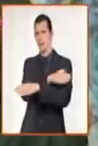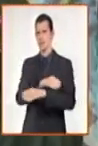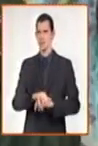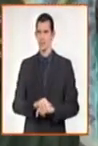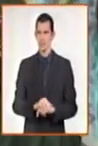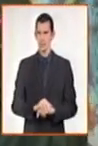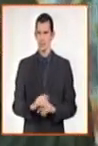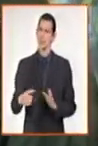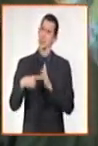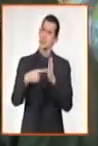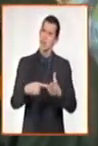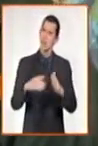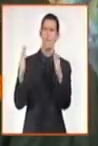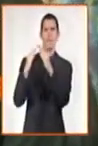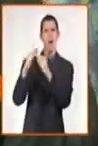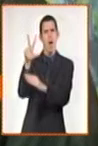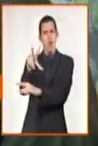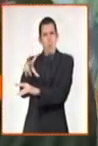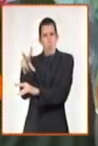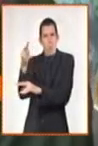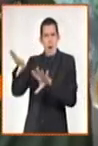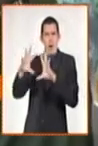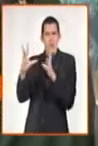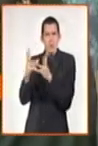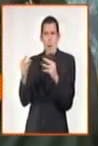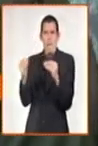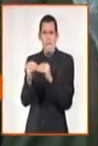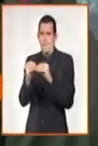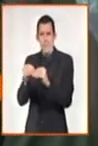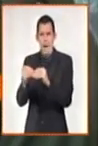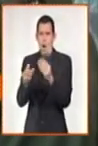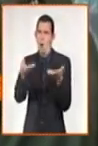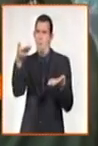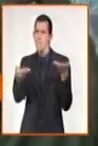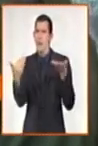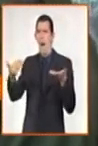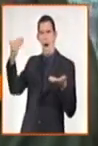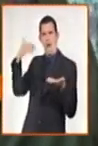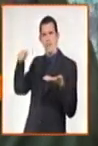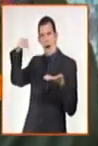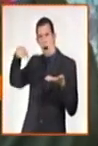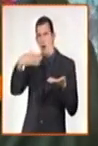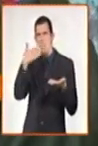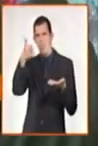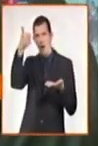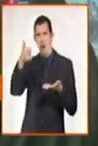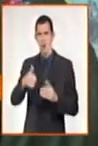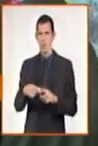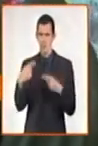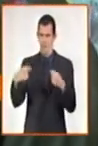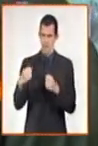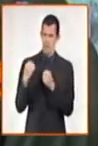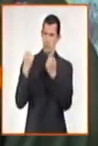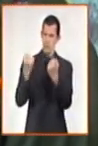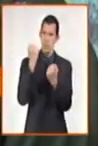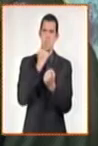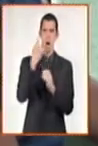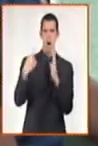recuperar, aquí en Cocodrilo, todo lo que vayamos a hacer de recuperación tiene que quedar mejor que como estaba. Tiene que quedar más bonito, tiene que quedar más